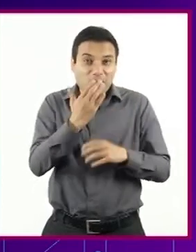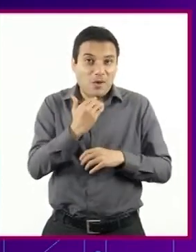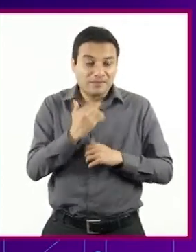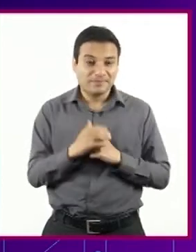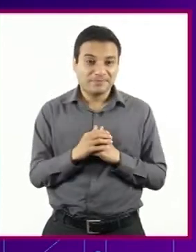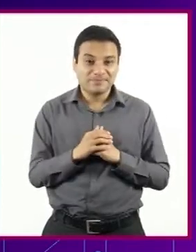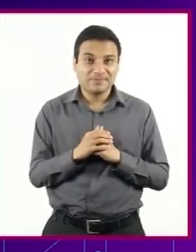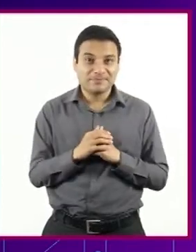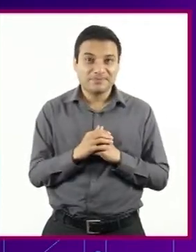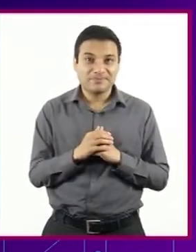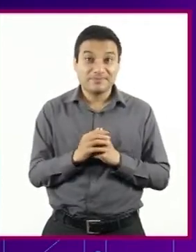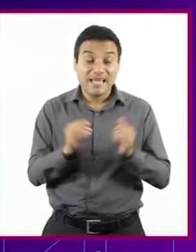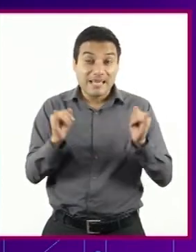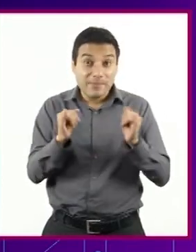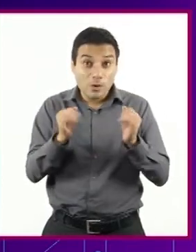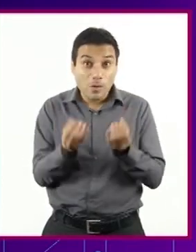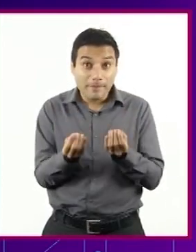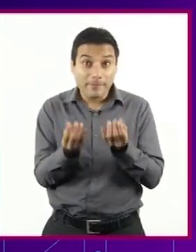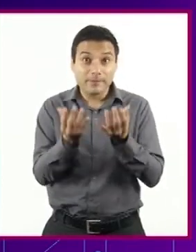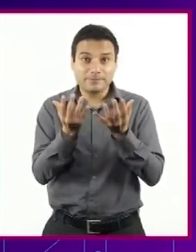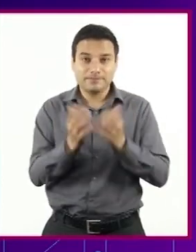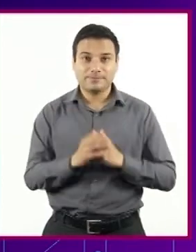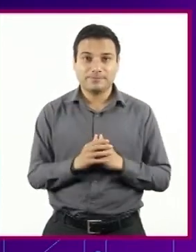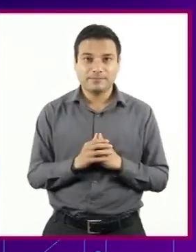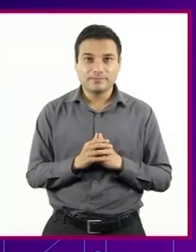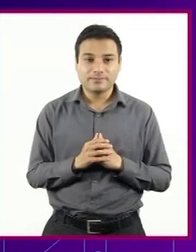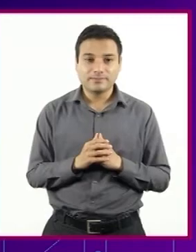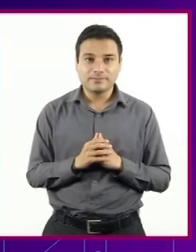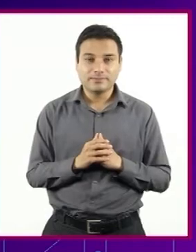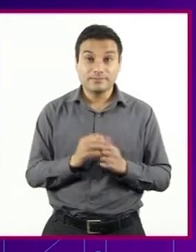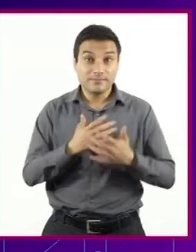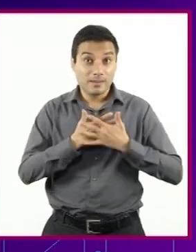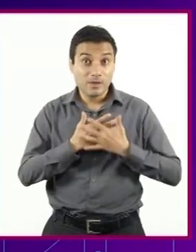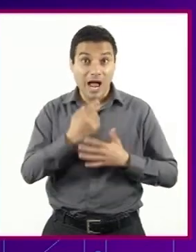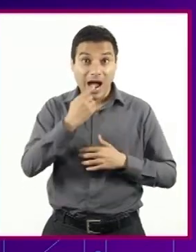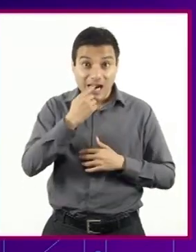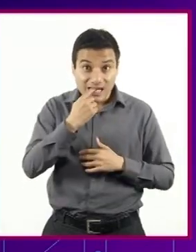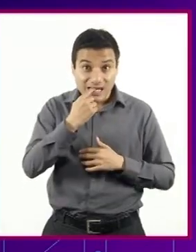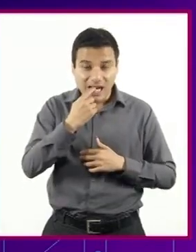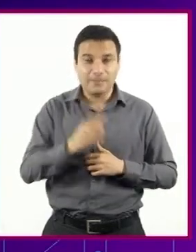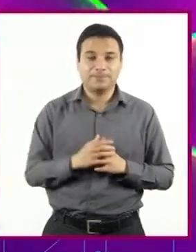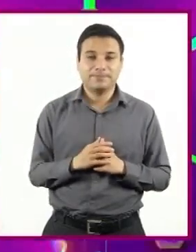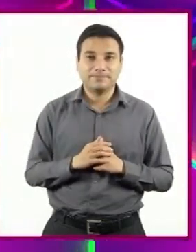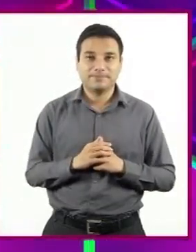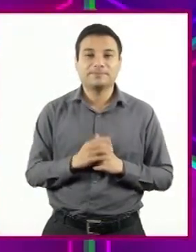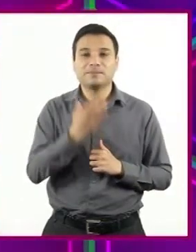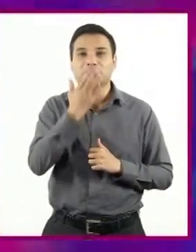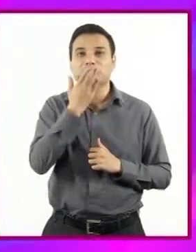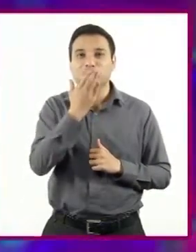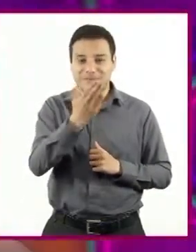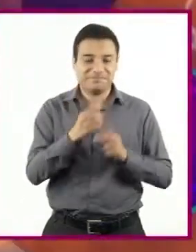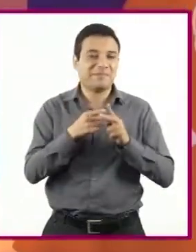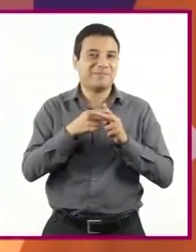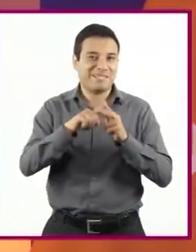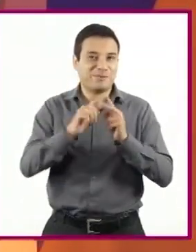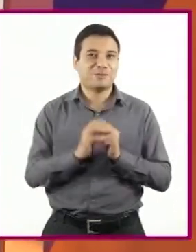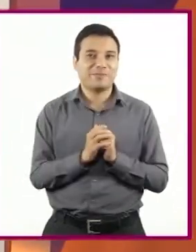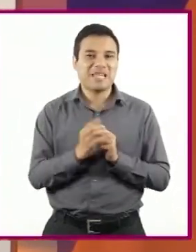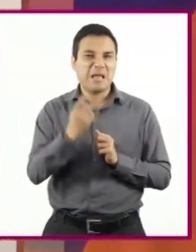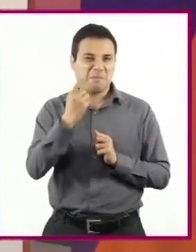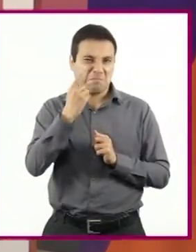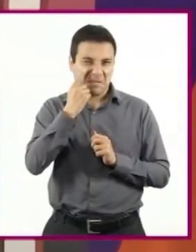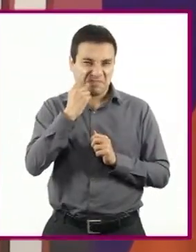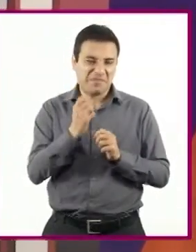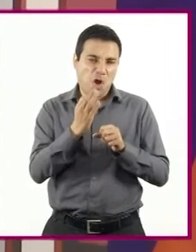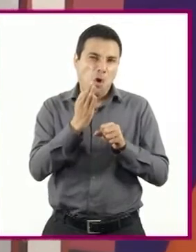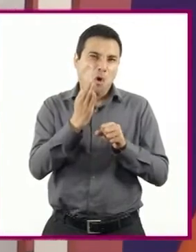Cuando el invierno primaverea, el amor y los celos. Bien, entramos en materia. Ahora que abordamos